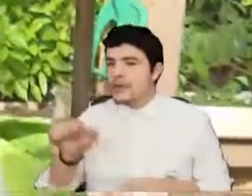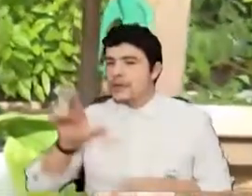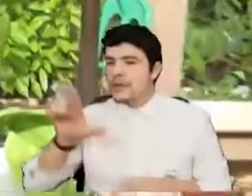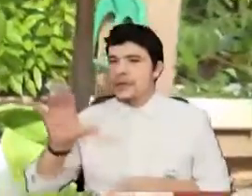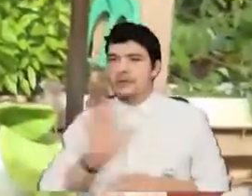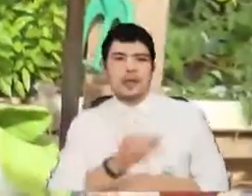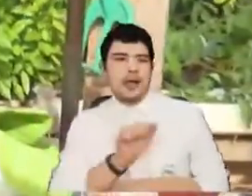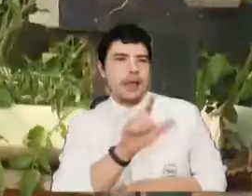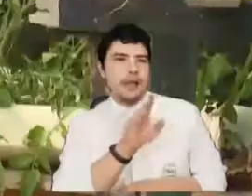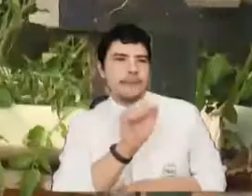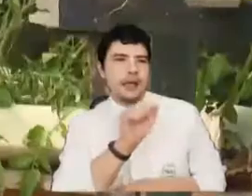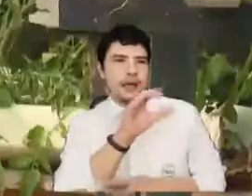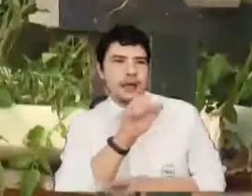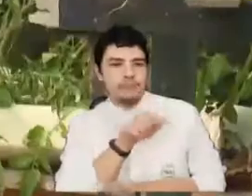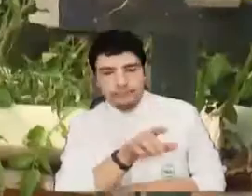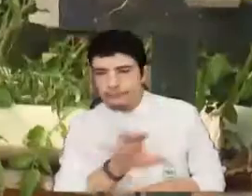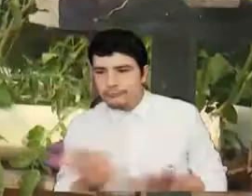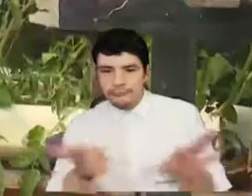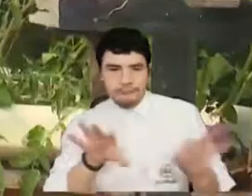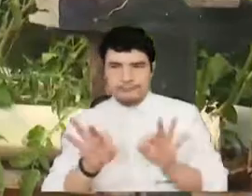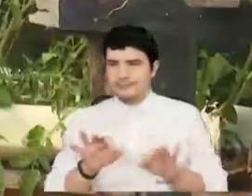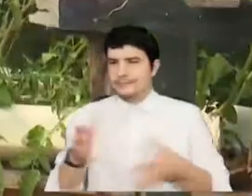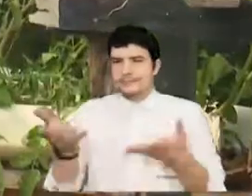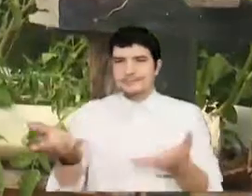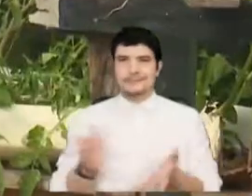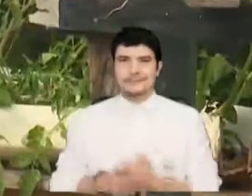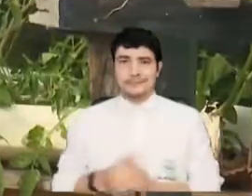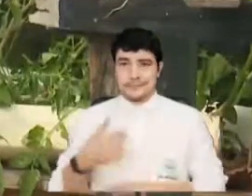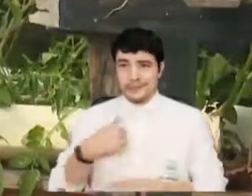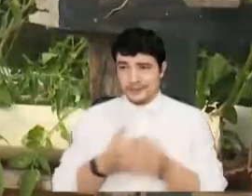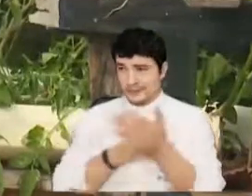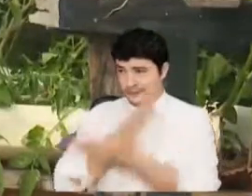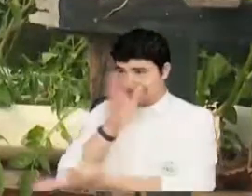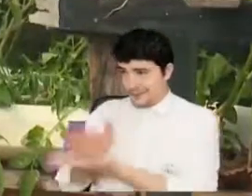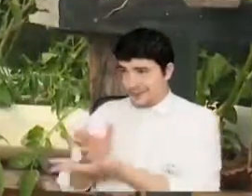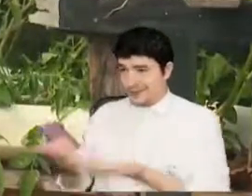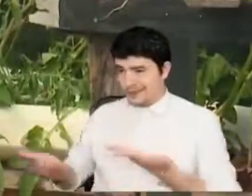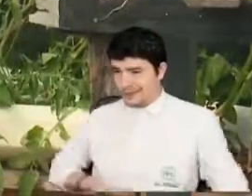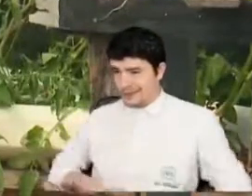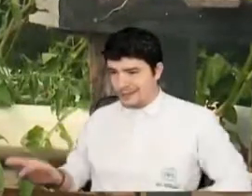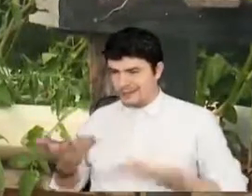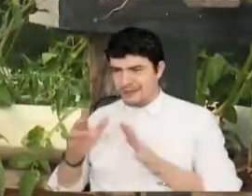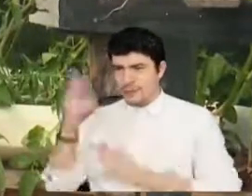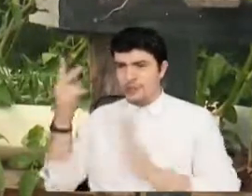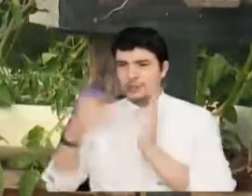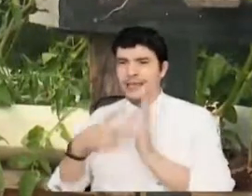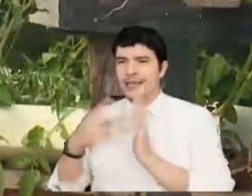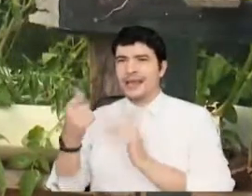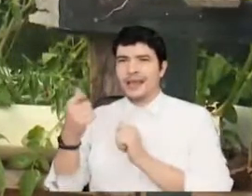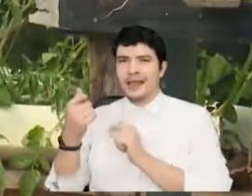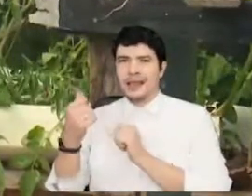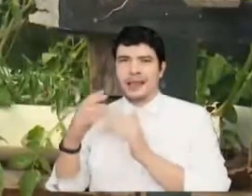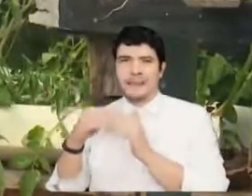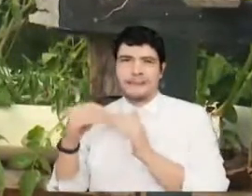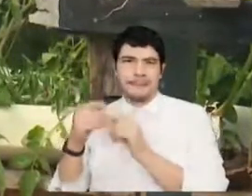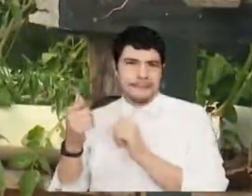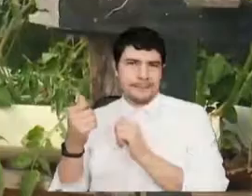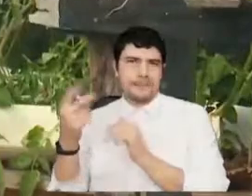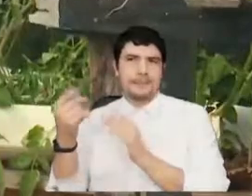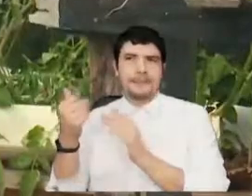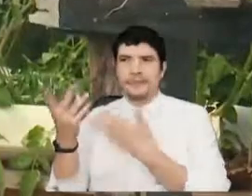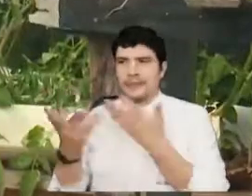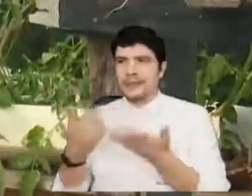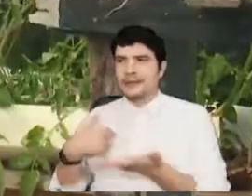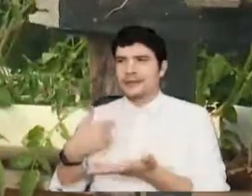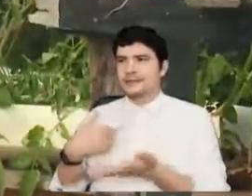Entonces, si me tocara pasar a la tienda, gastaría como tan siquiera 2,000 pesos. Esos 2,000 pesos los puedo guardar para comprar otras cosas